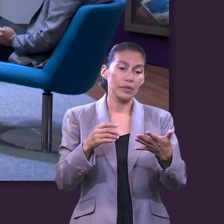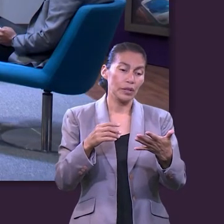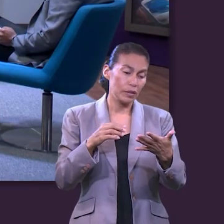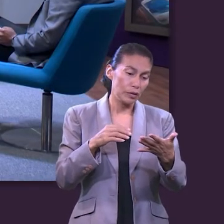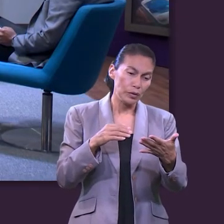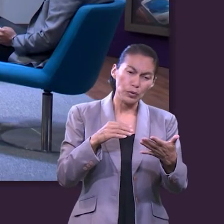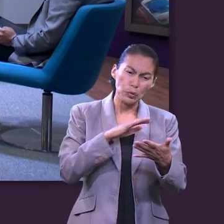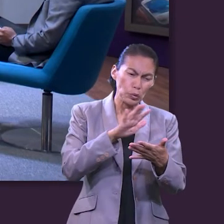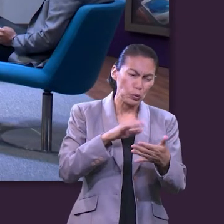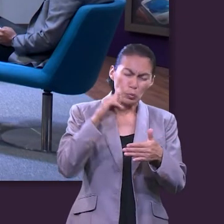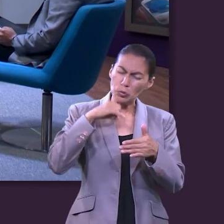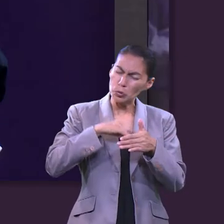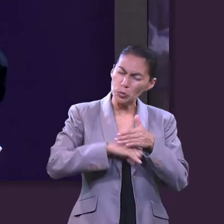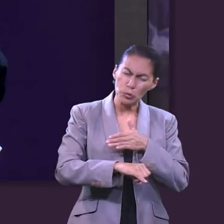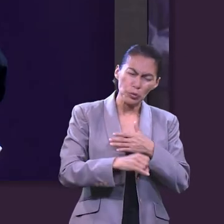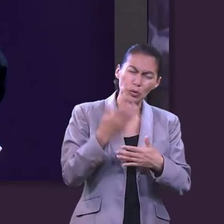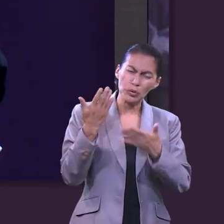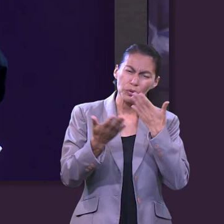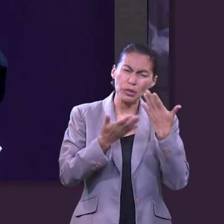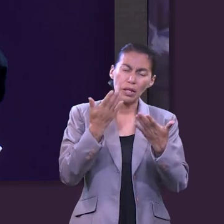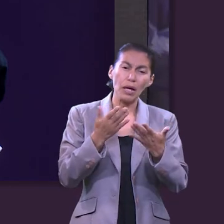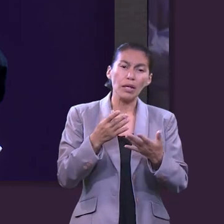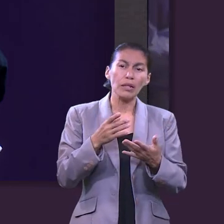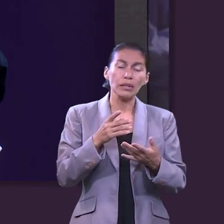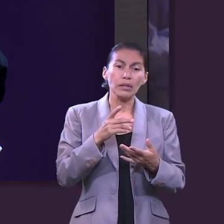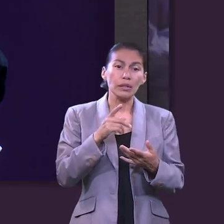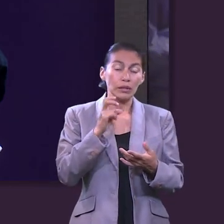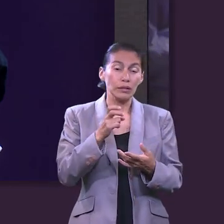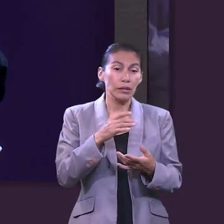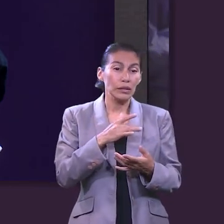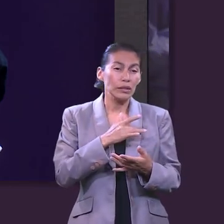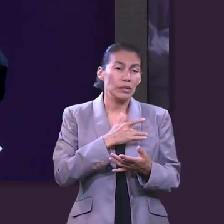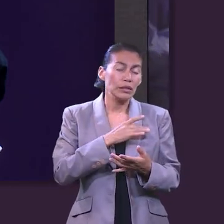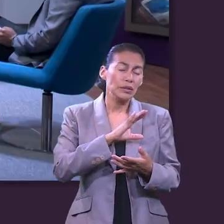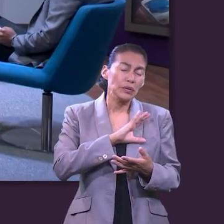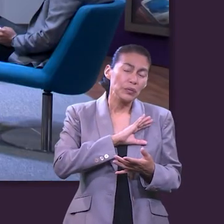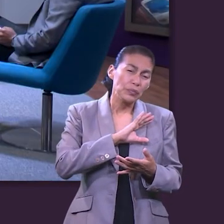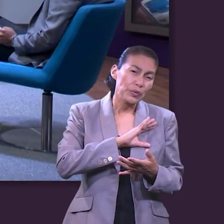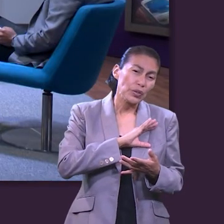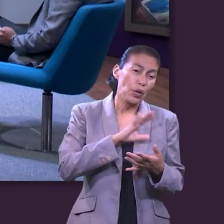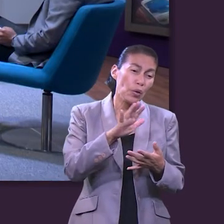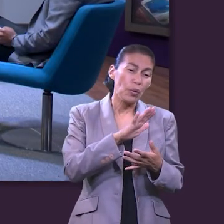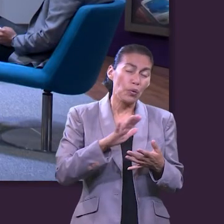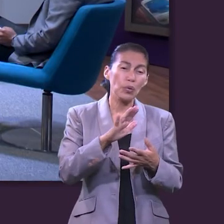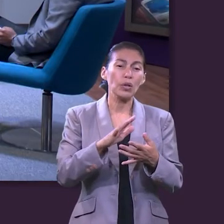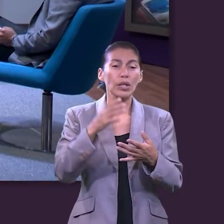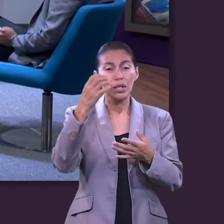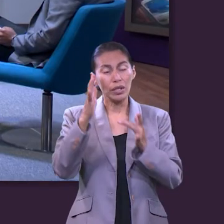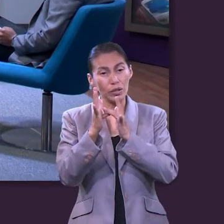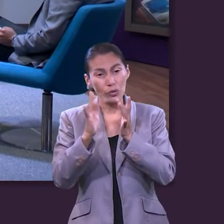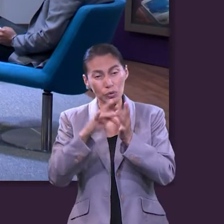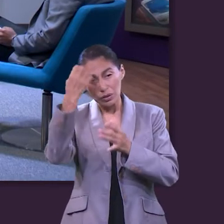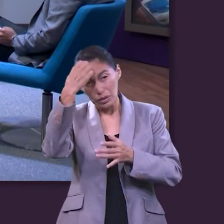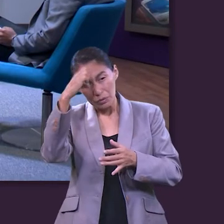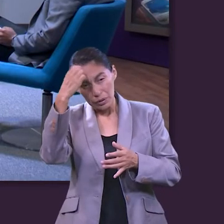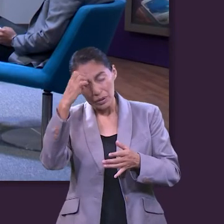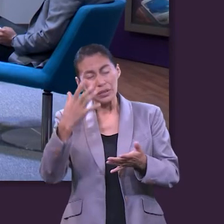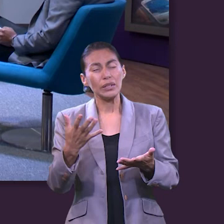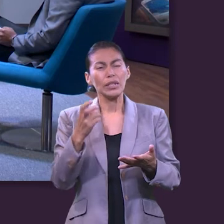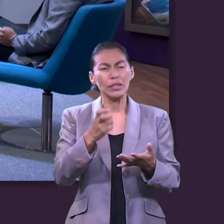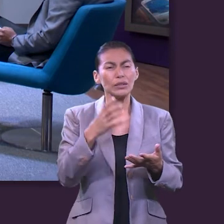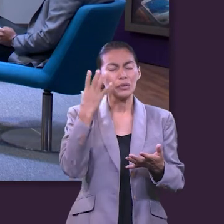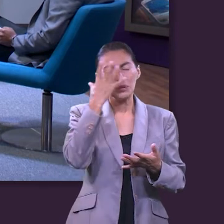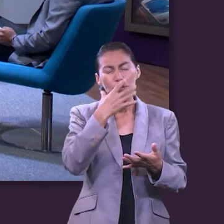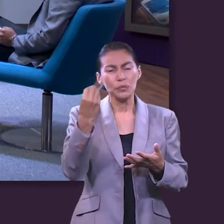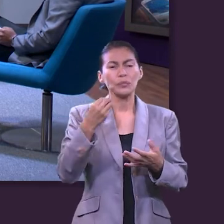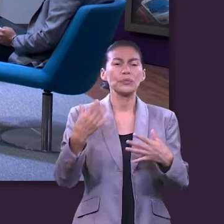Elena White, lo ponen palabras que te enternecen el corazón, porque describe la experiencia de Jesús y es precisamente lo